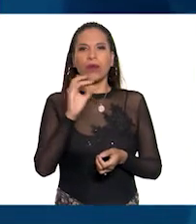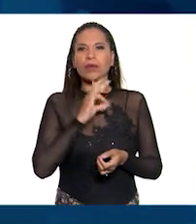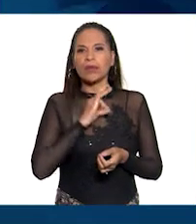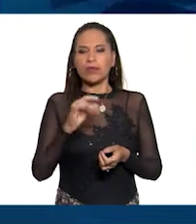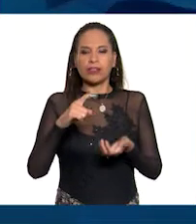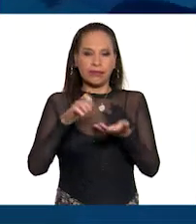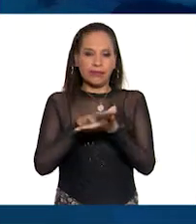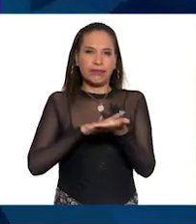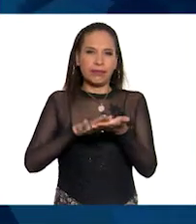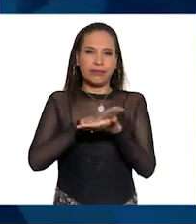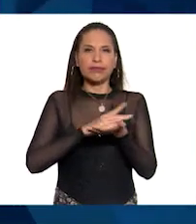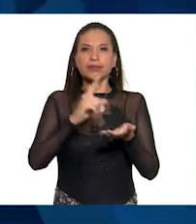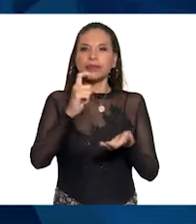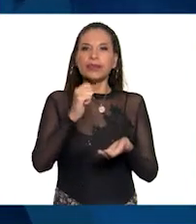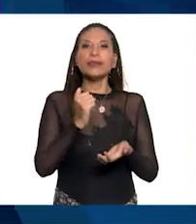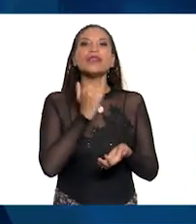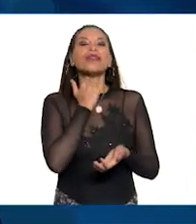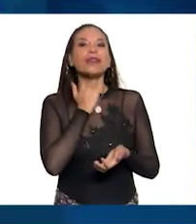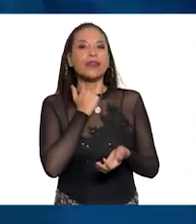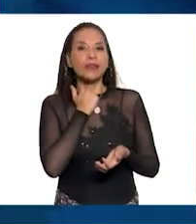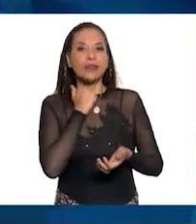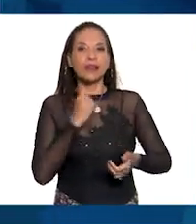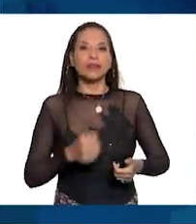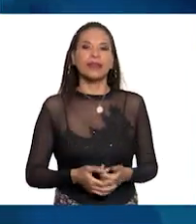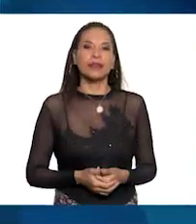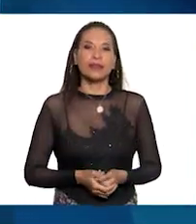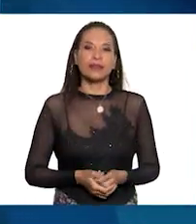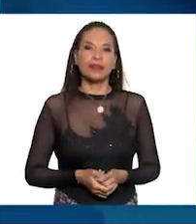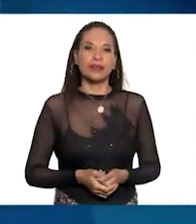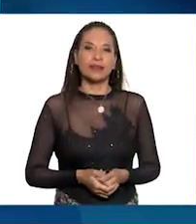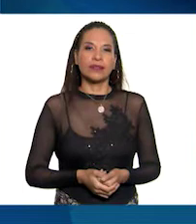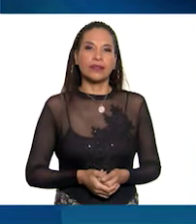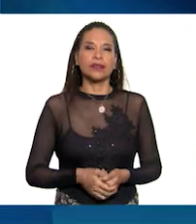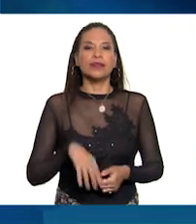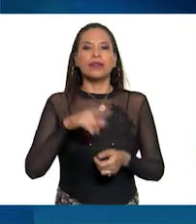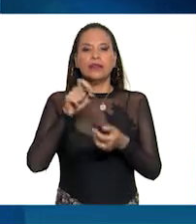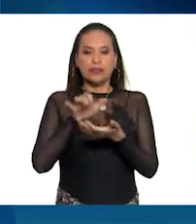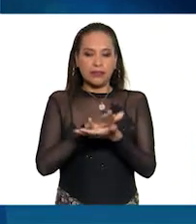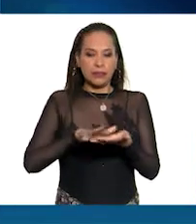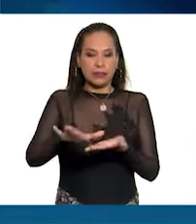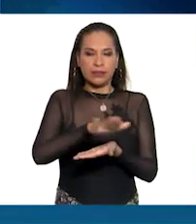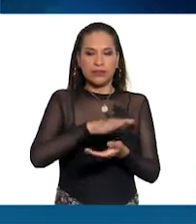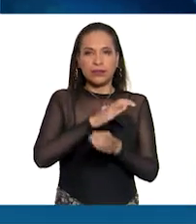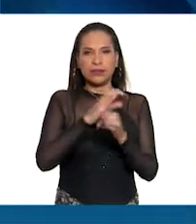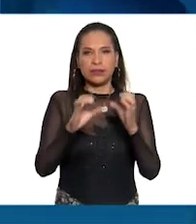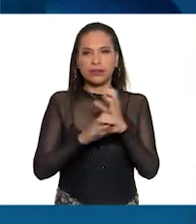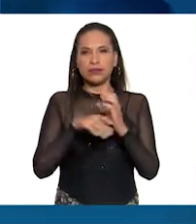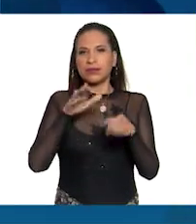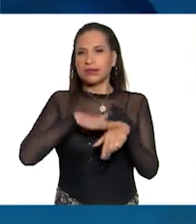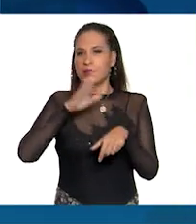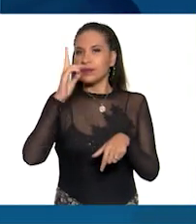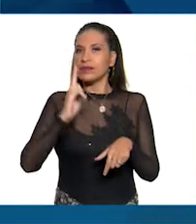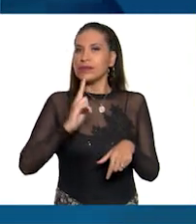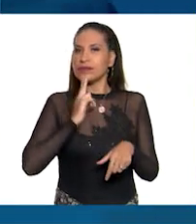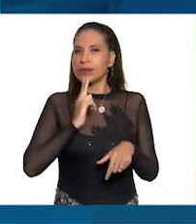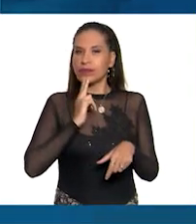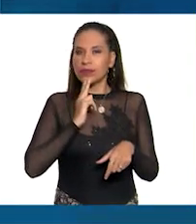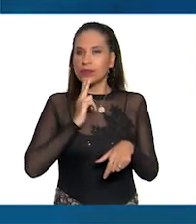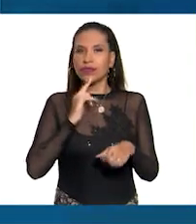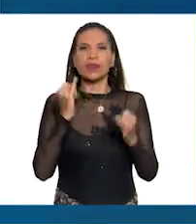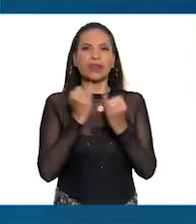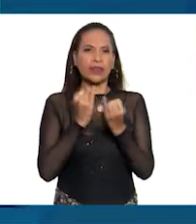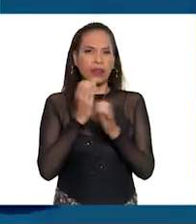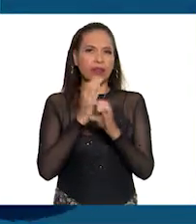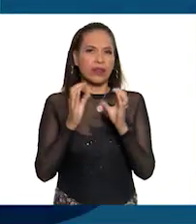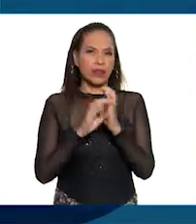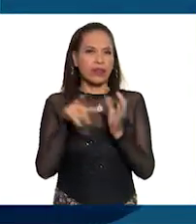aplica desinfectante a base de agua y alcohol. Desinfecta las superficies de los objetos que más utilizas. También